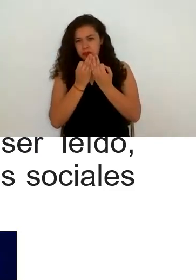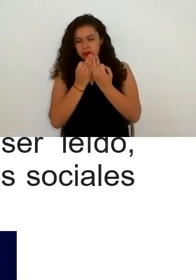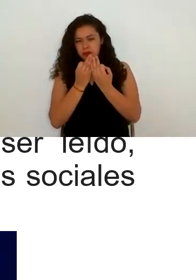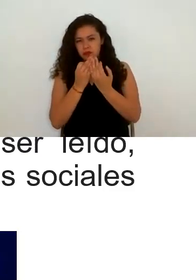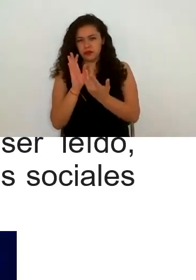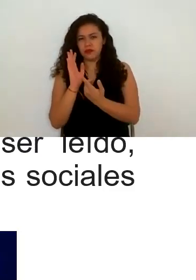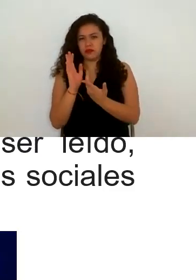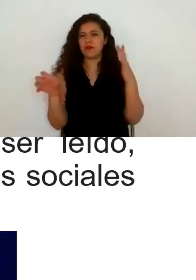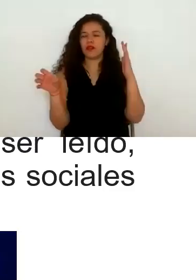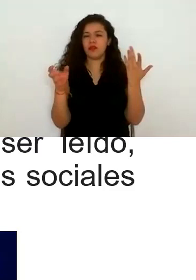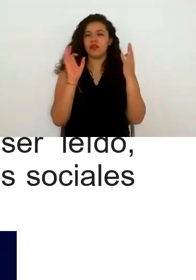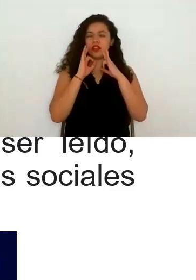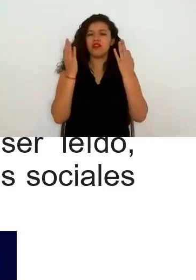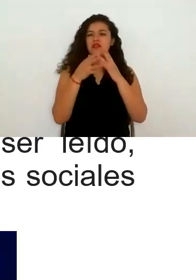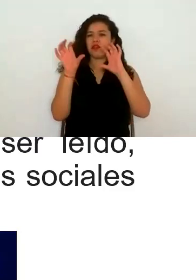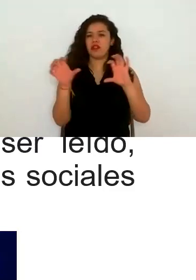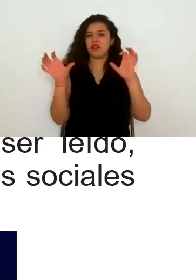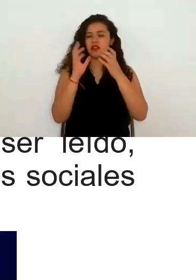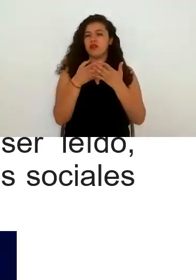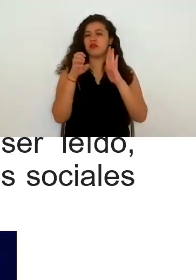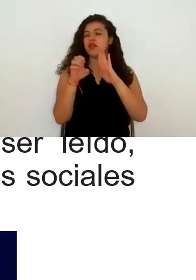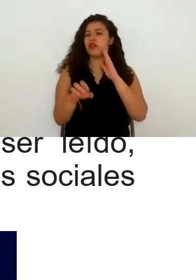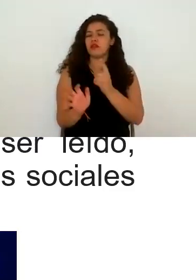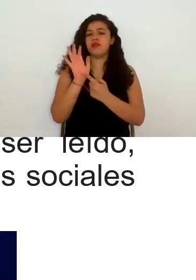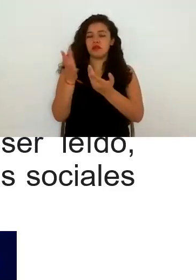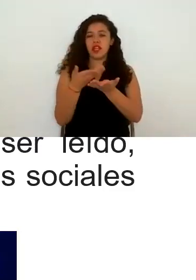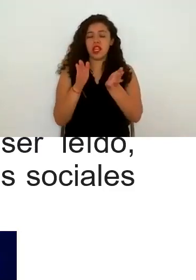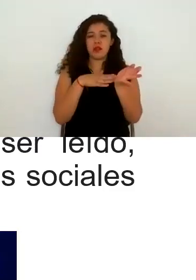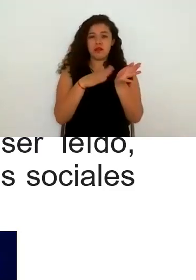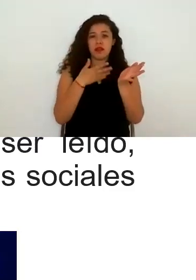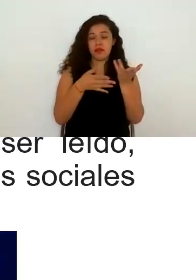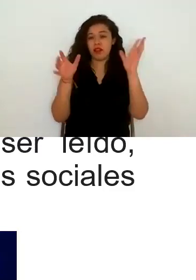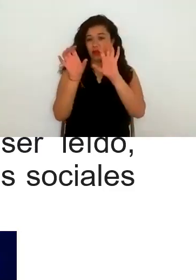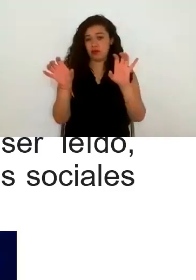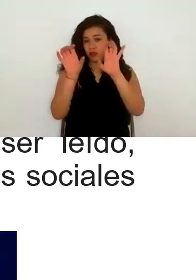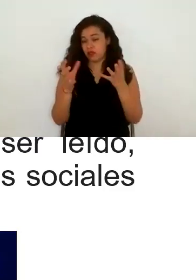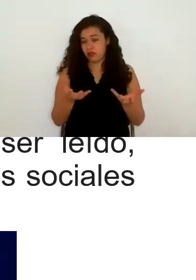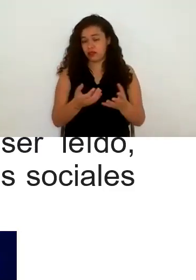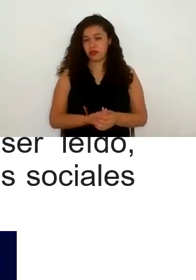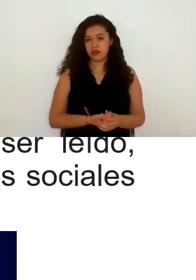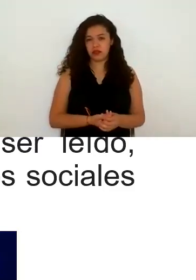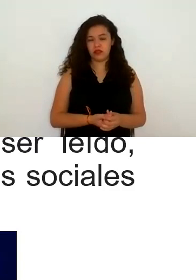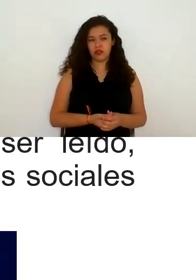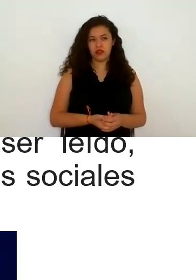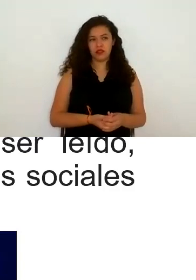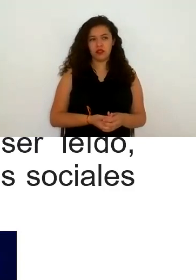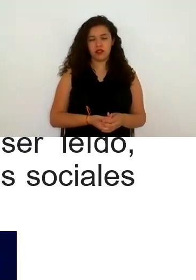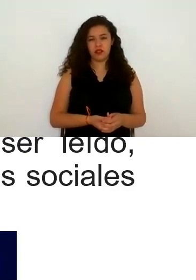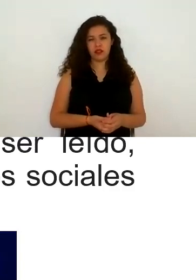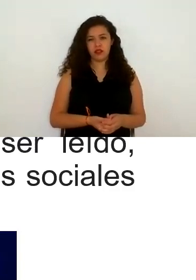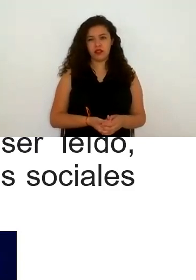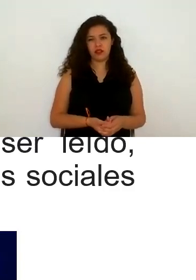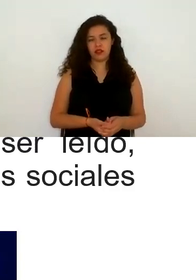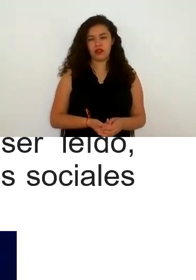presentación es un documento electrónico porque está, pues lo puedo visualizar